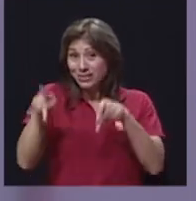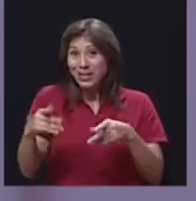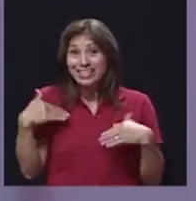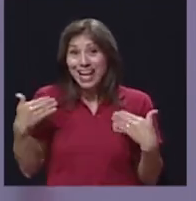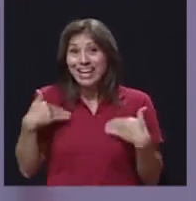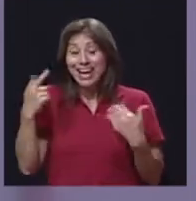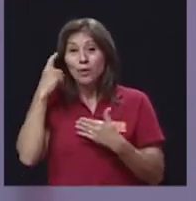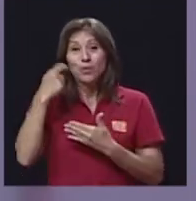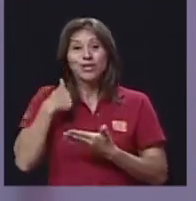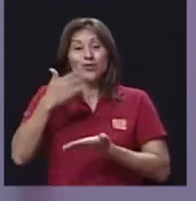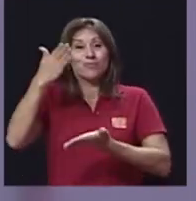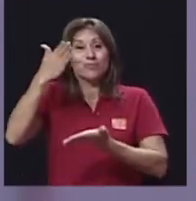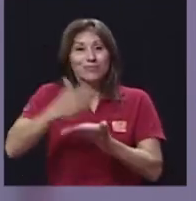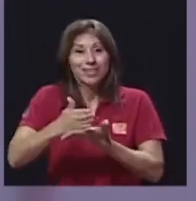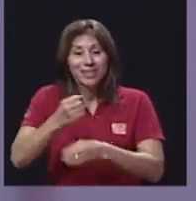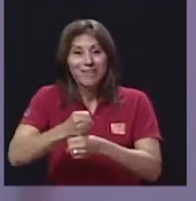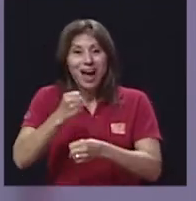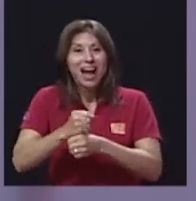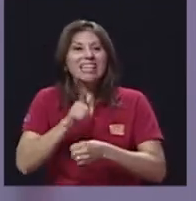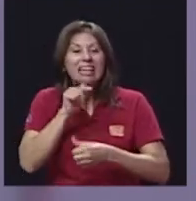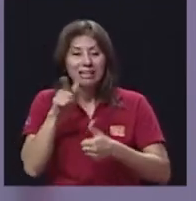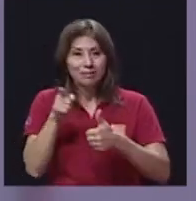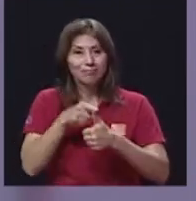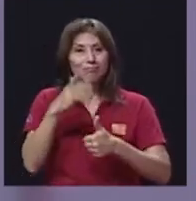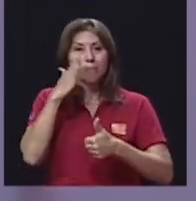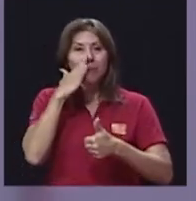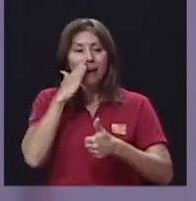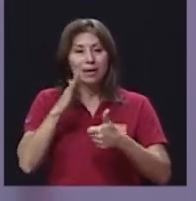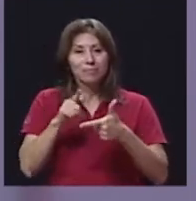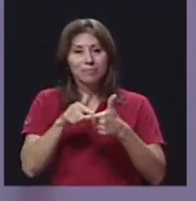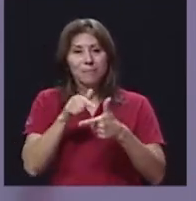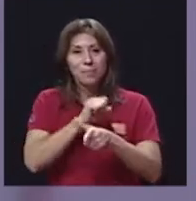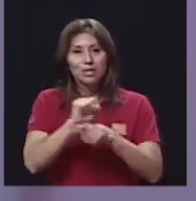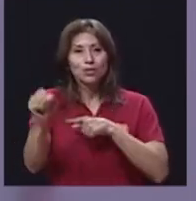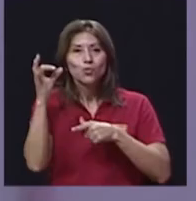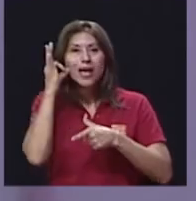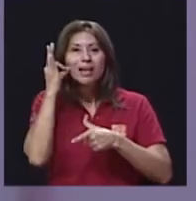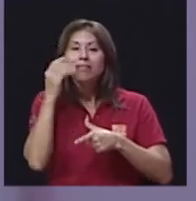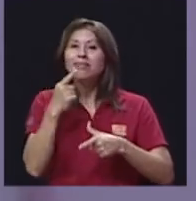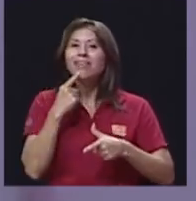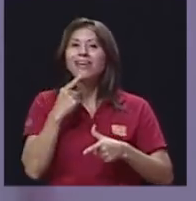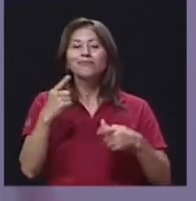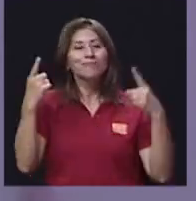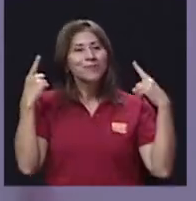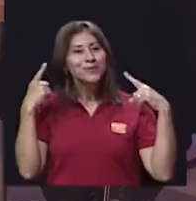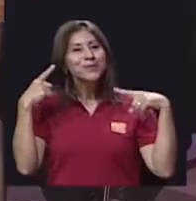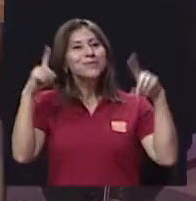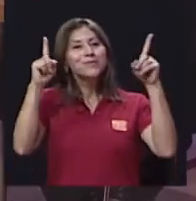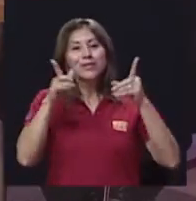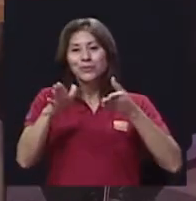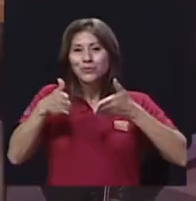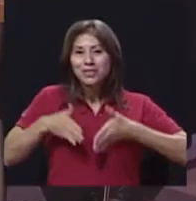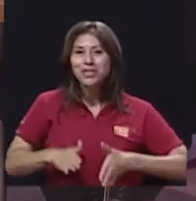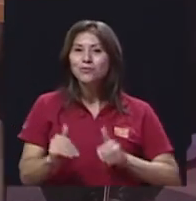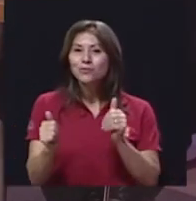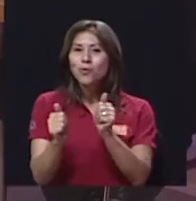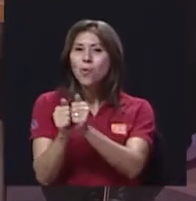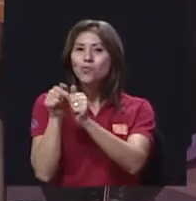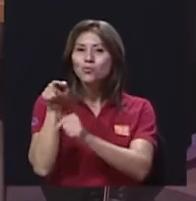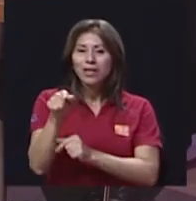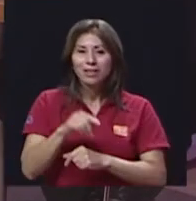a trabajar fueron mi mamá y mi suegra y dijeron al fin esos chiquitos van a estar con usted